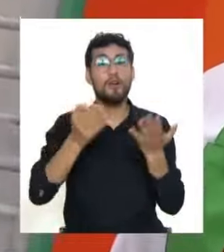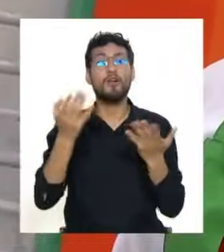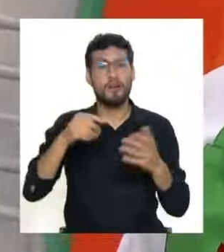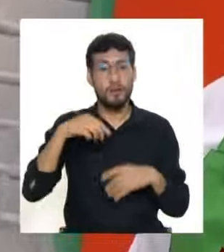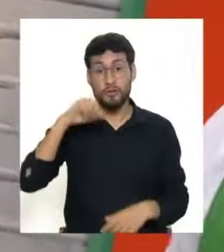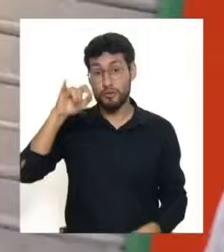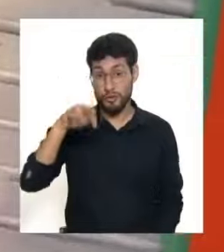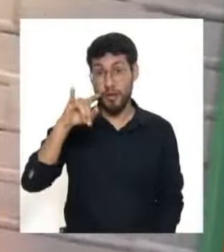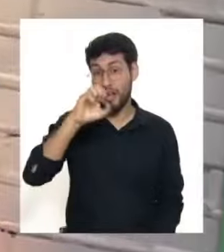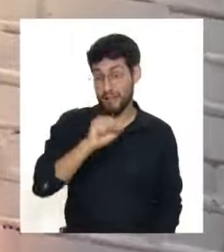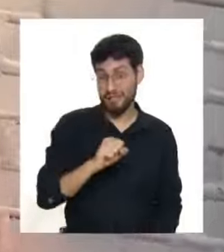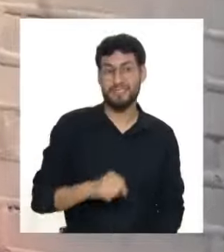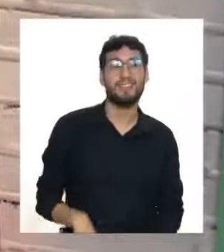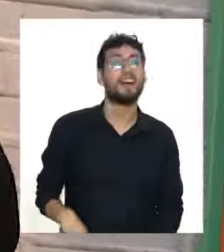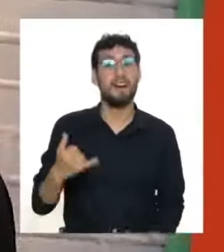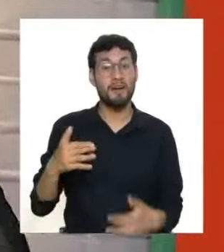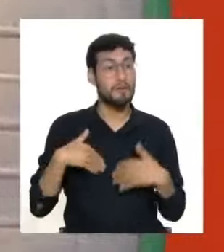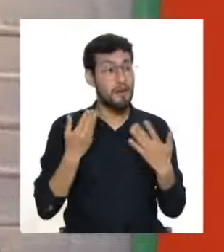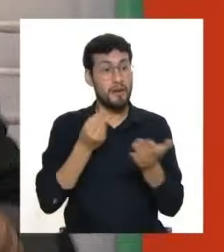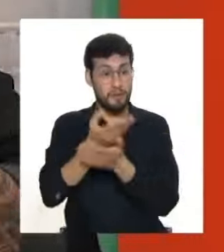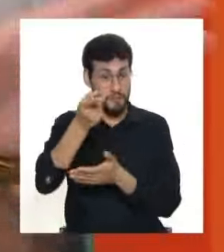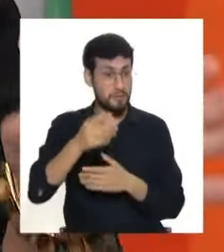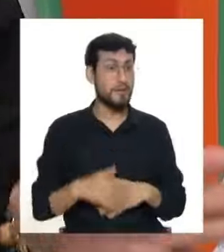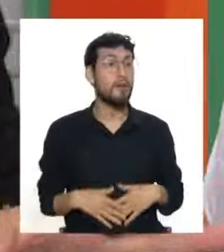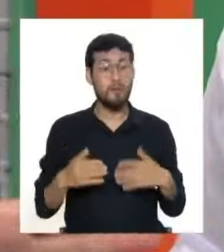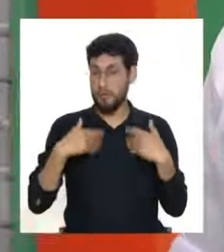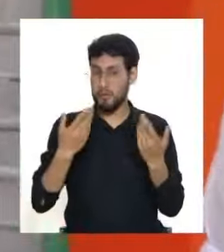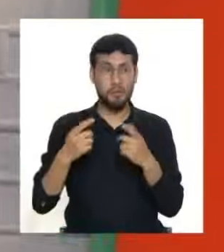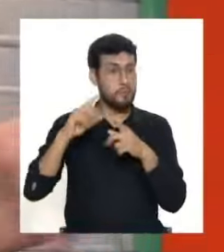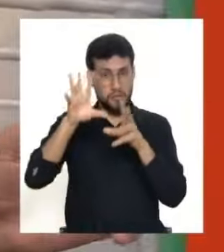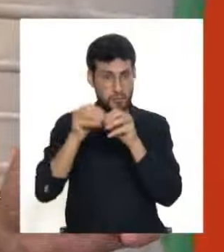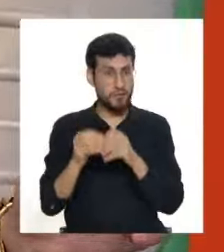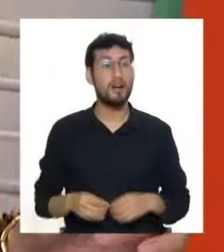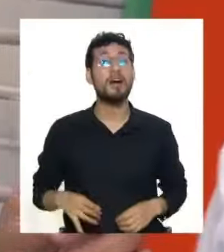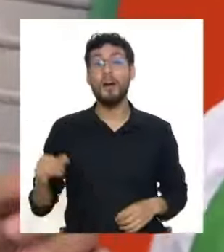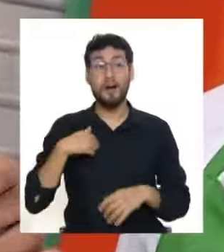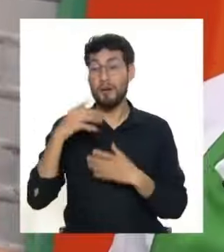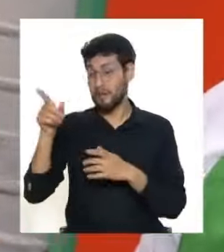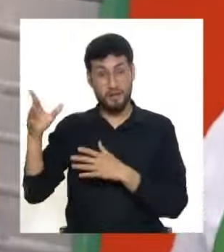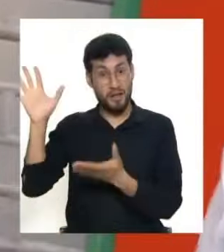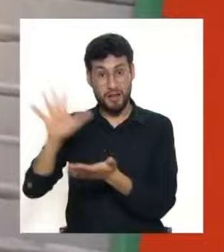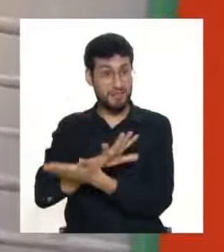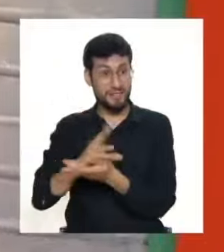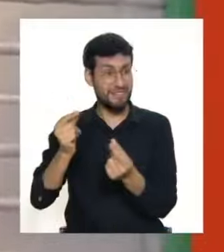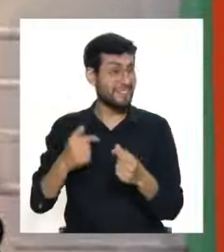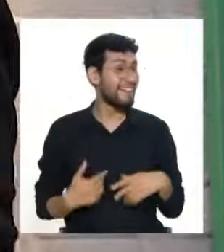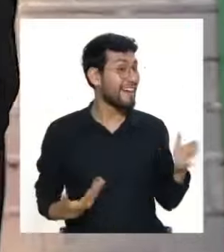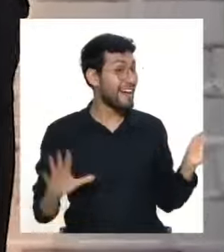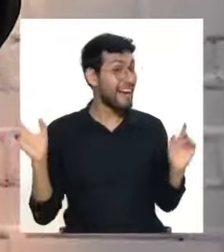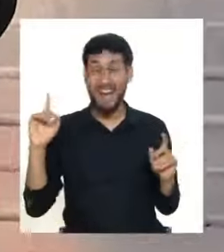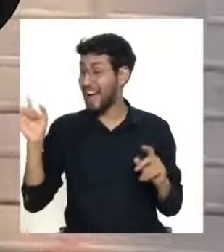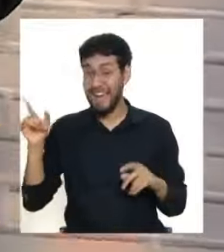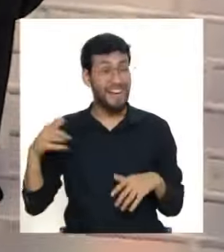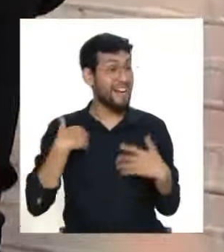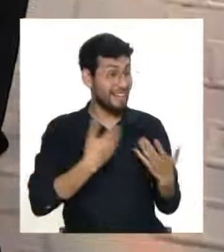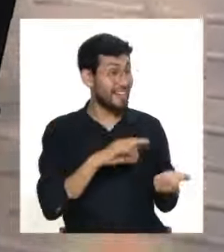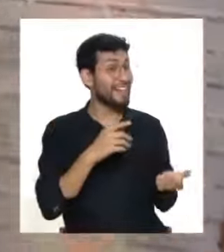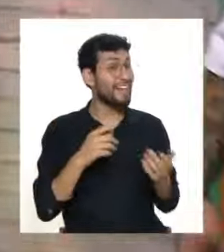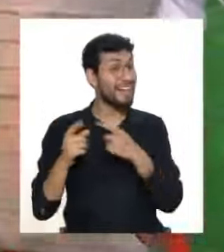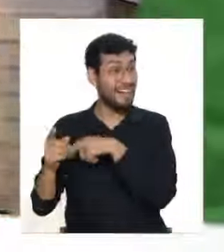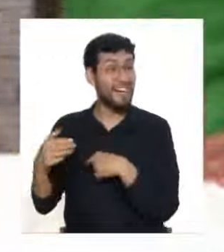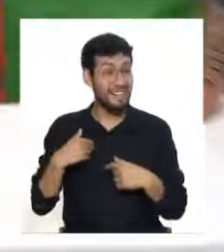disponibles en Jainas. Cojan para allá comprar su entrada, que se está agotando todo eso. Ya ellos ni van porque ya se agotaron casi todo. No, ya está. No, bueno,